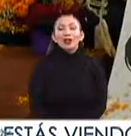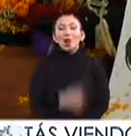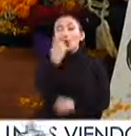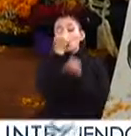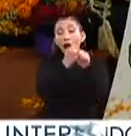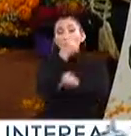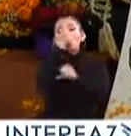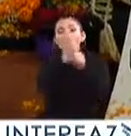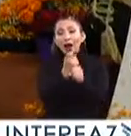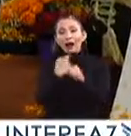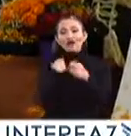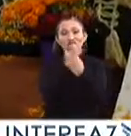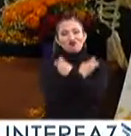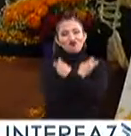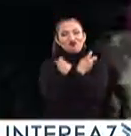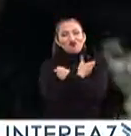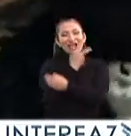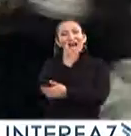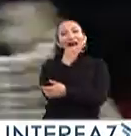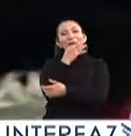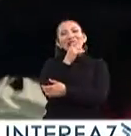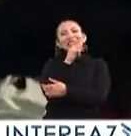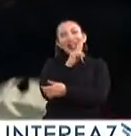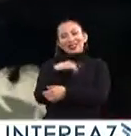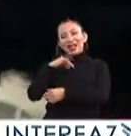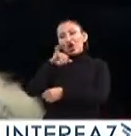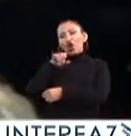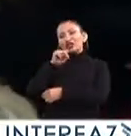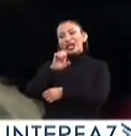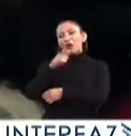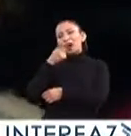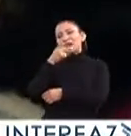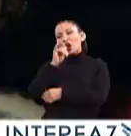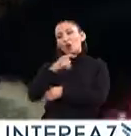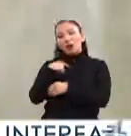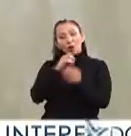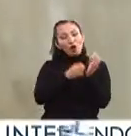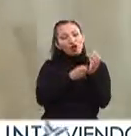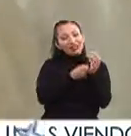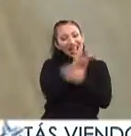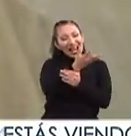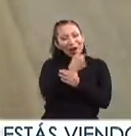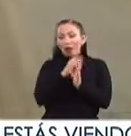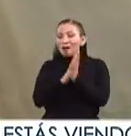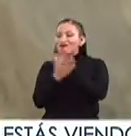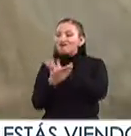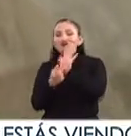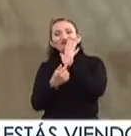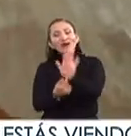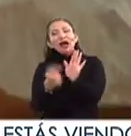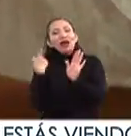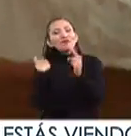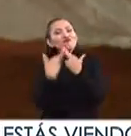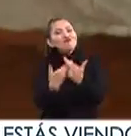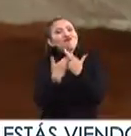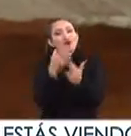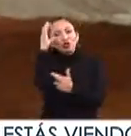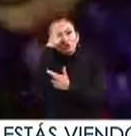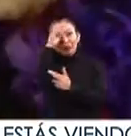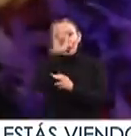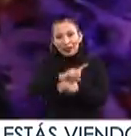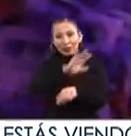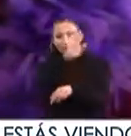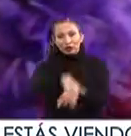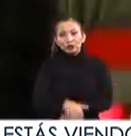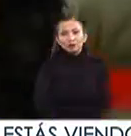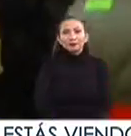Como cada año, la calavera garbancera de José Guadalupe Posada salió de sus grabados para recordarnos la riqueza cultural del Día de Muertos.